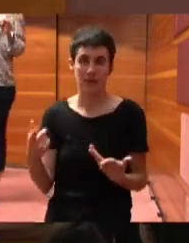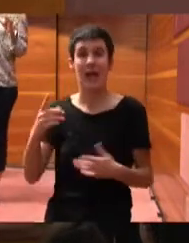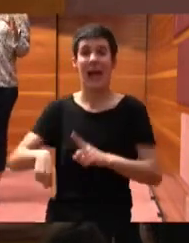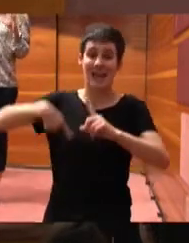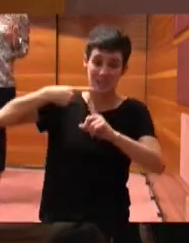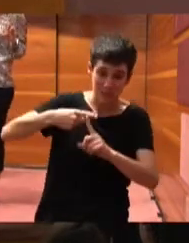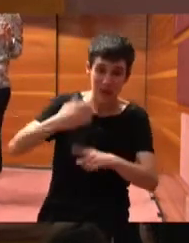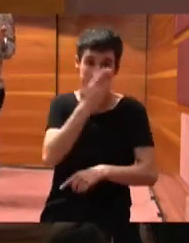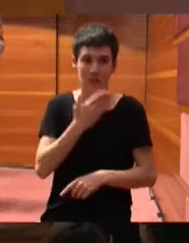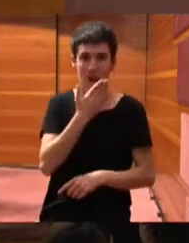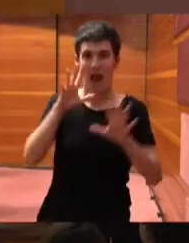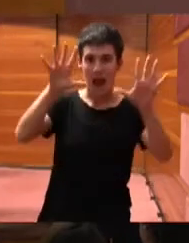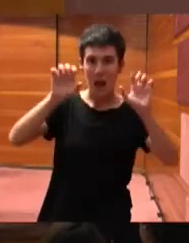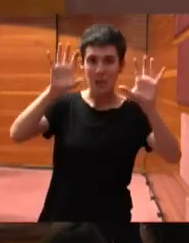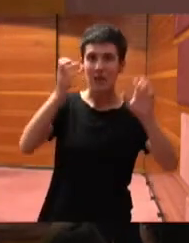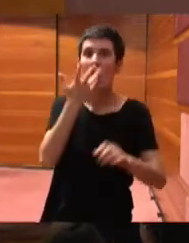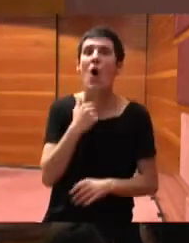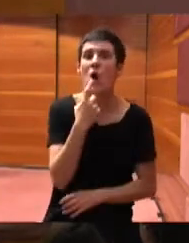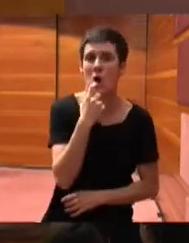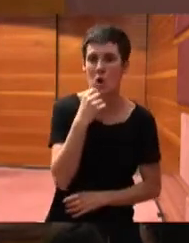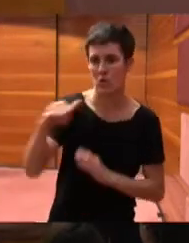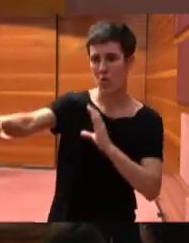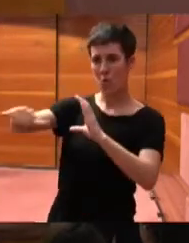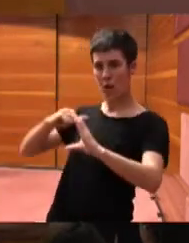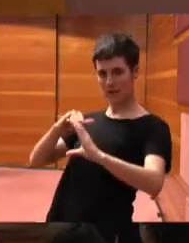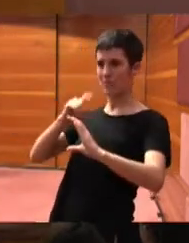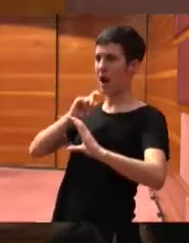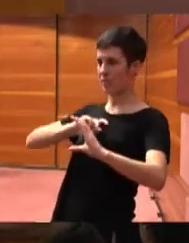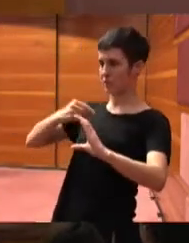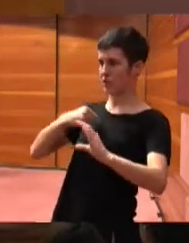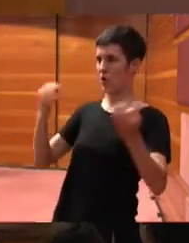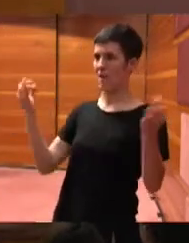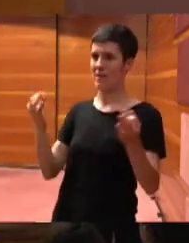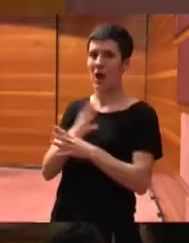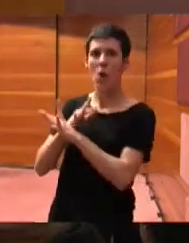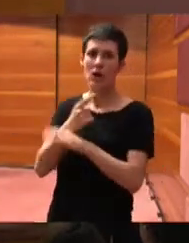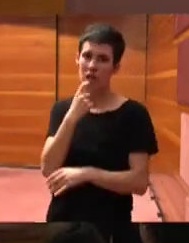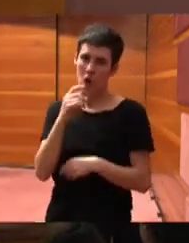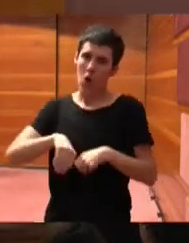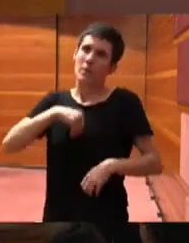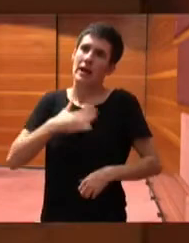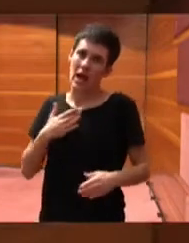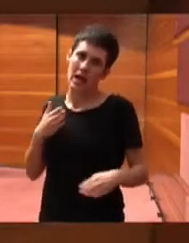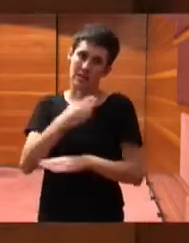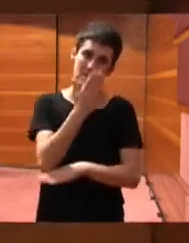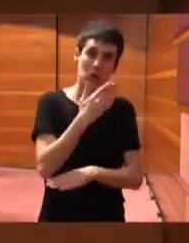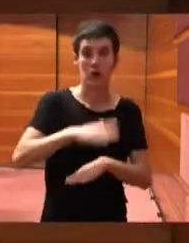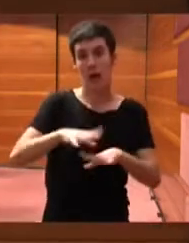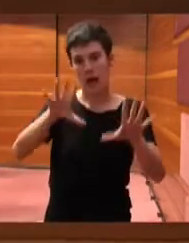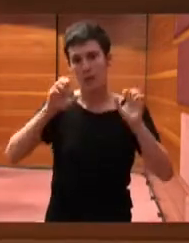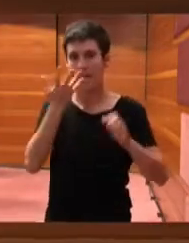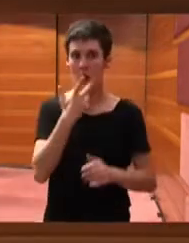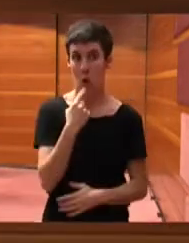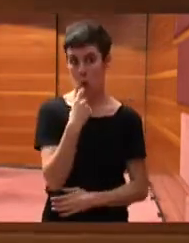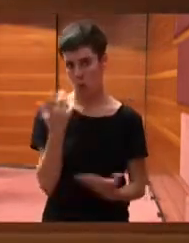estaban aprendiendo el color rojo y me pusieron en un WhatsApp el aviso de que tenía que llevar un juguete rojo para el día siguiente porque tenían que aprender el